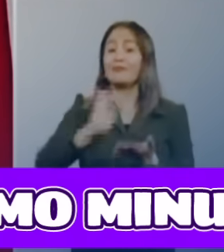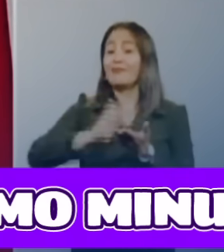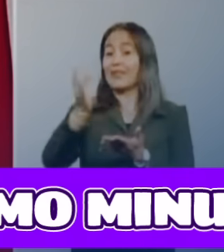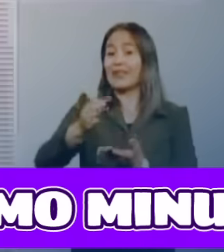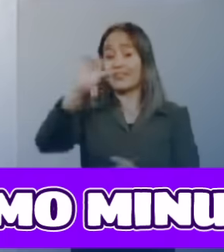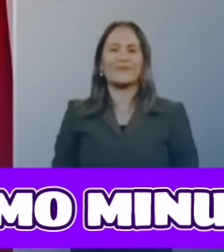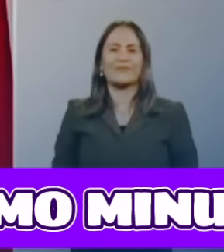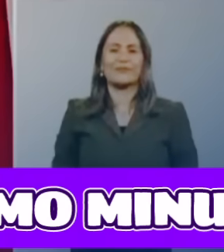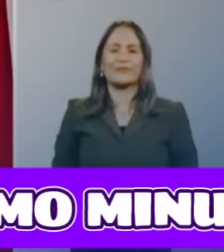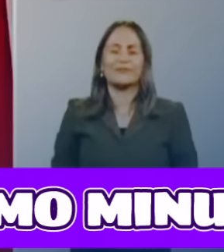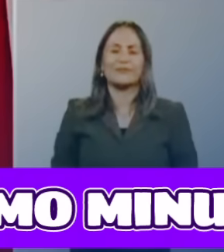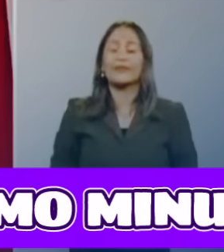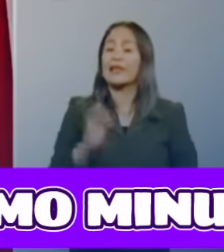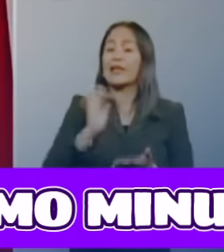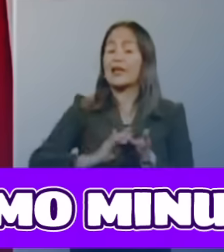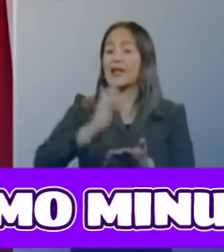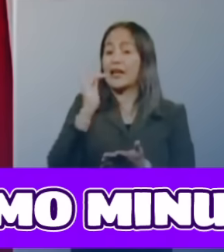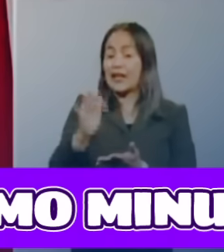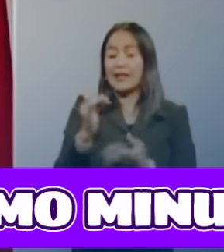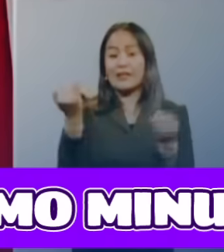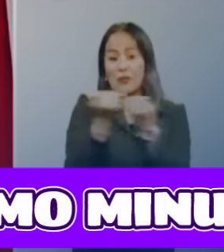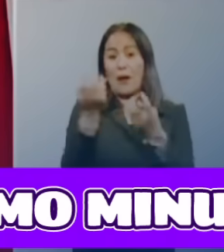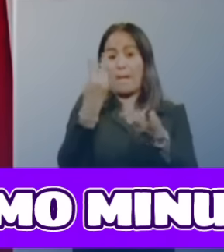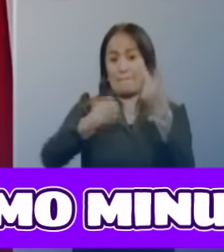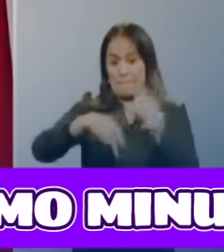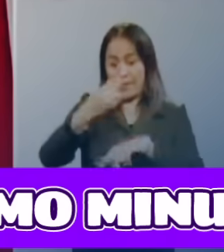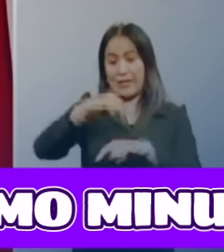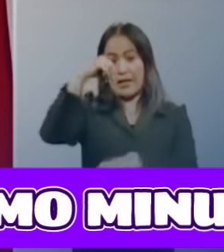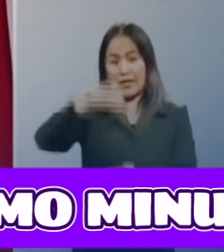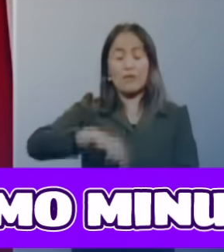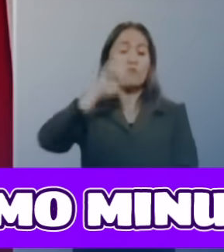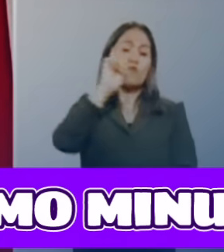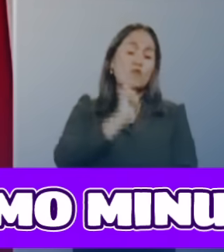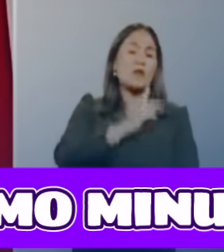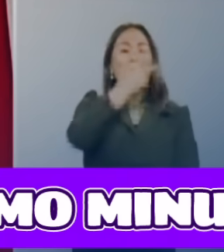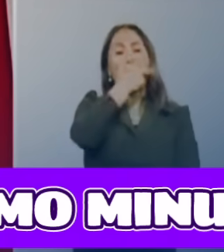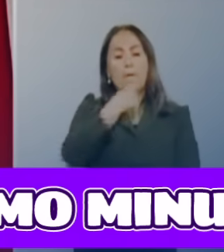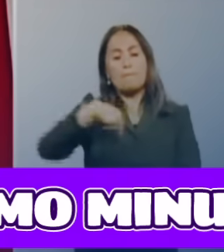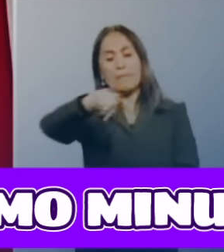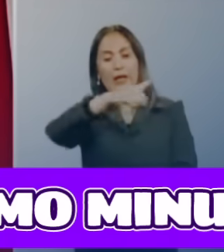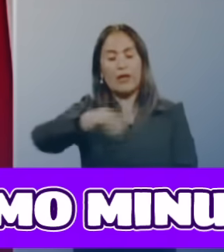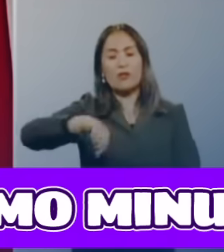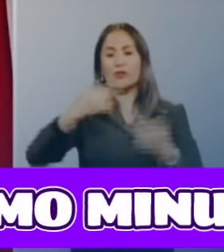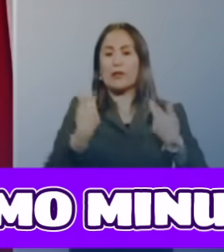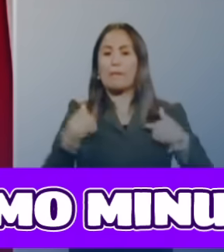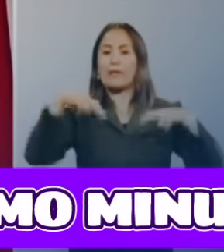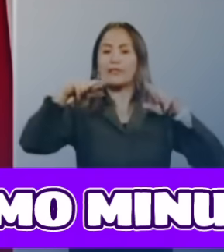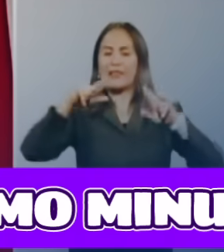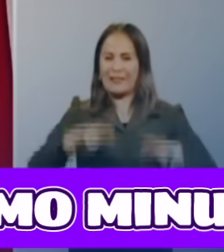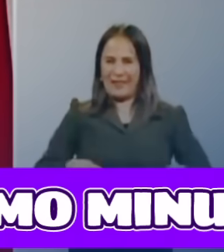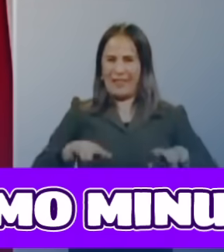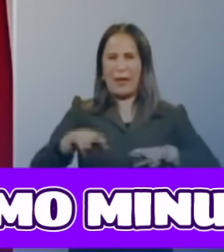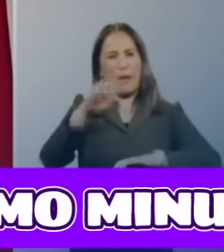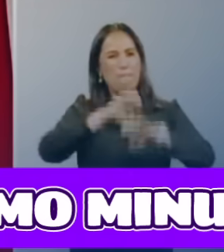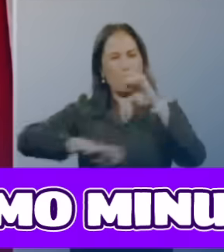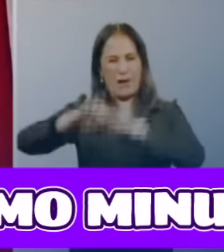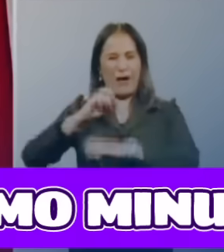Agradezco su presencia. Agradezco también la presencia de las y los representantes del cuerpo